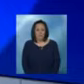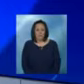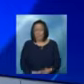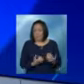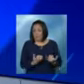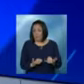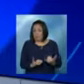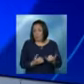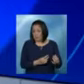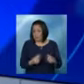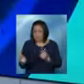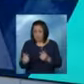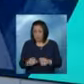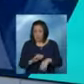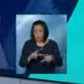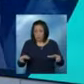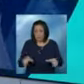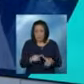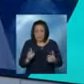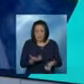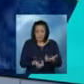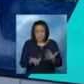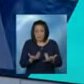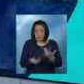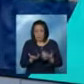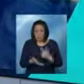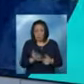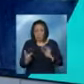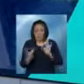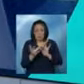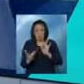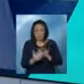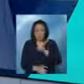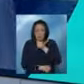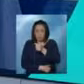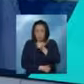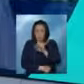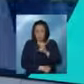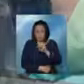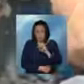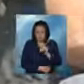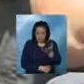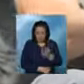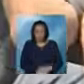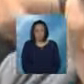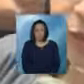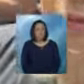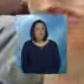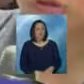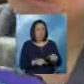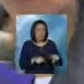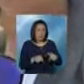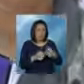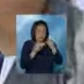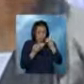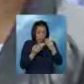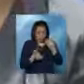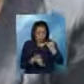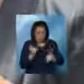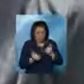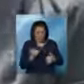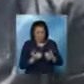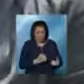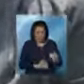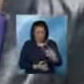Nos vamos de inmediato entonces a la zona del incendio y nos vamos a enlazar en vivo con Romy Guamaní. Adelante, Romy. Así es, esta es información de último